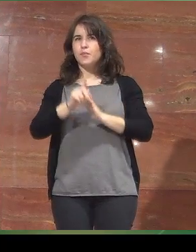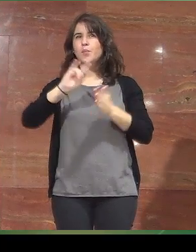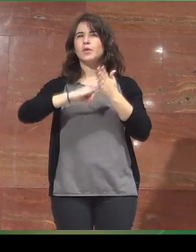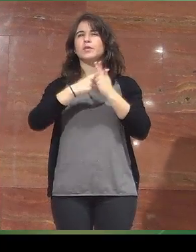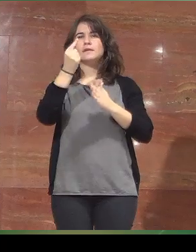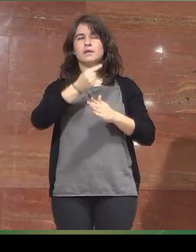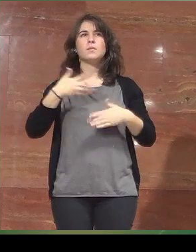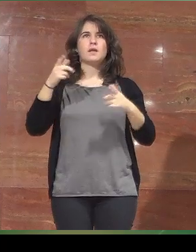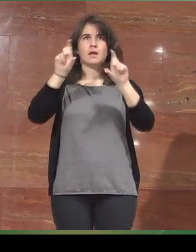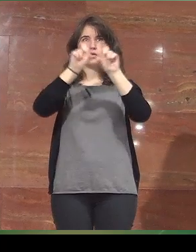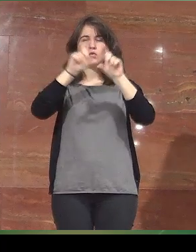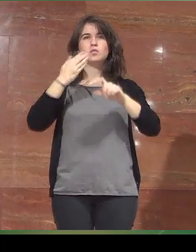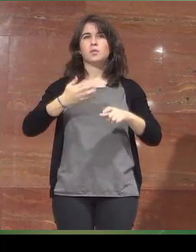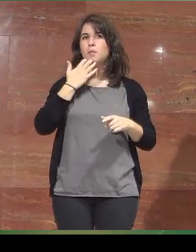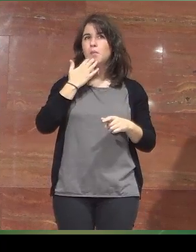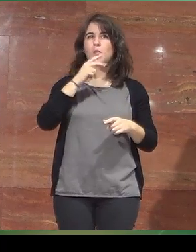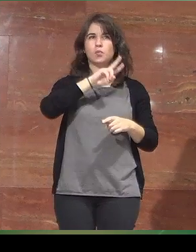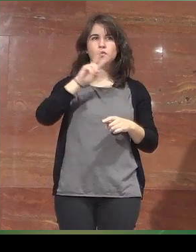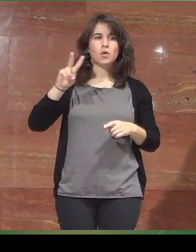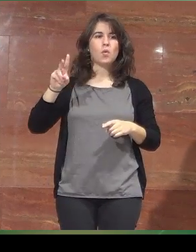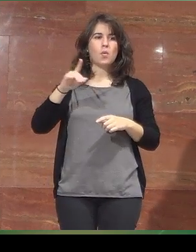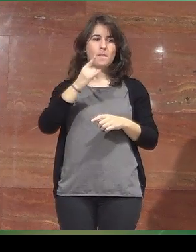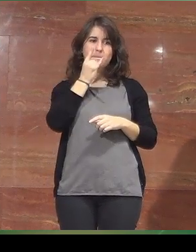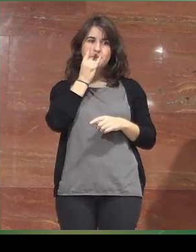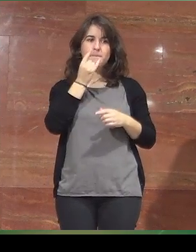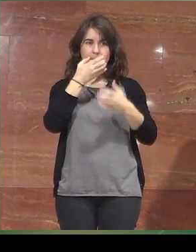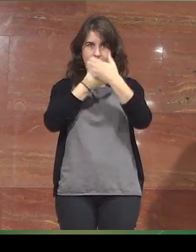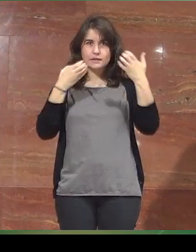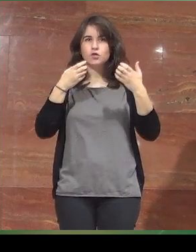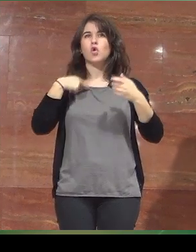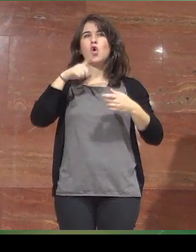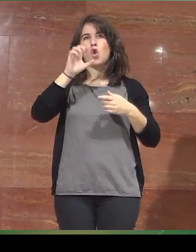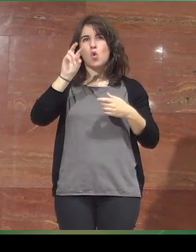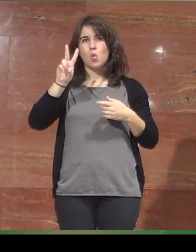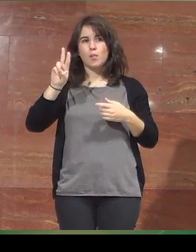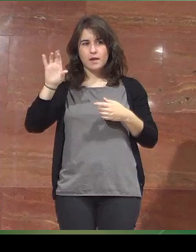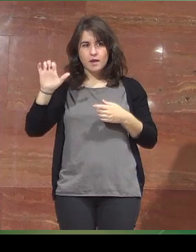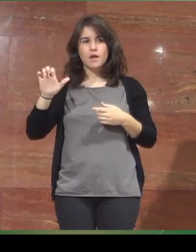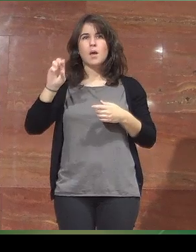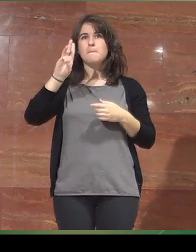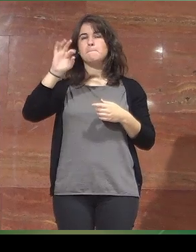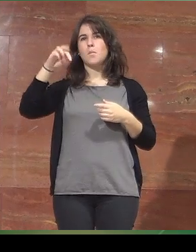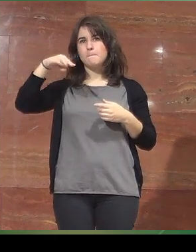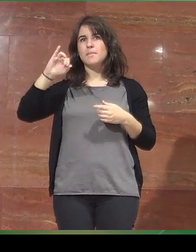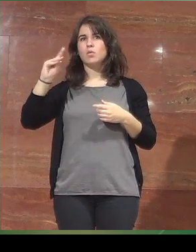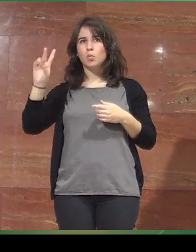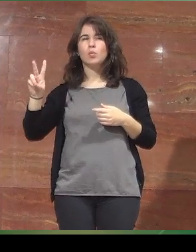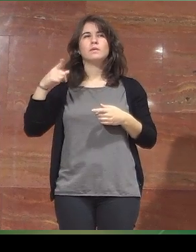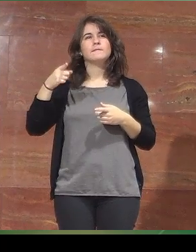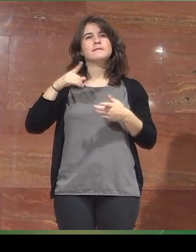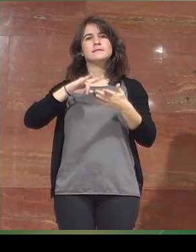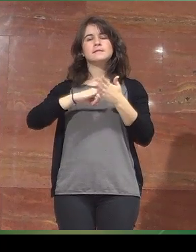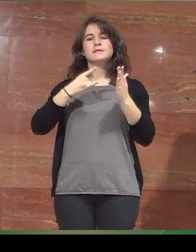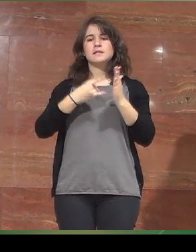importantes instituciones como el Museo Picasso, el Louvre, el Centro Pompidou, para el que diseñó el sistema completo de identificación y